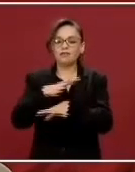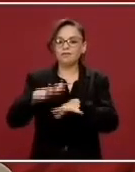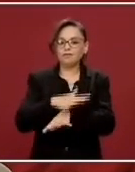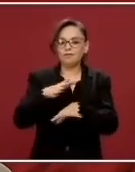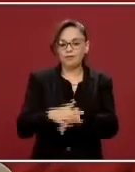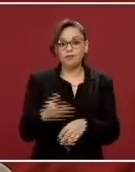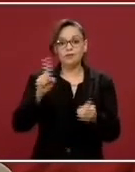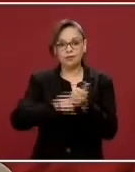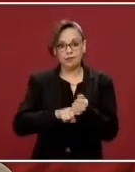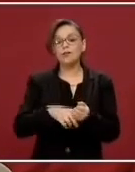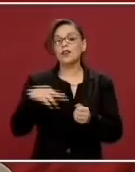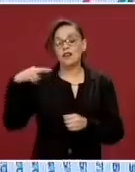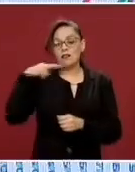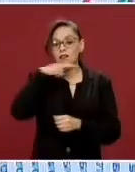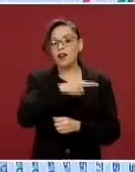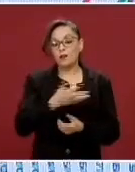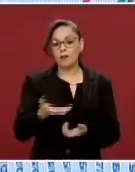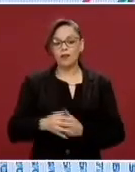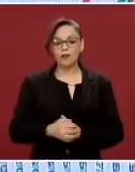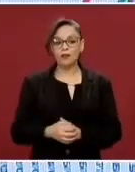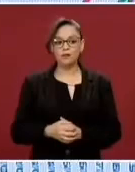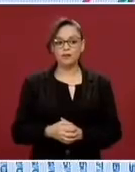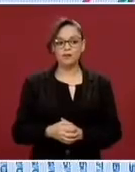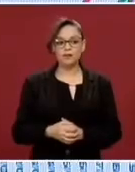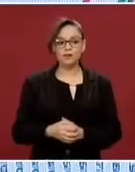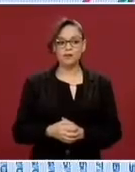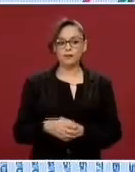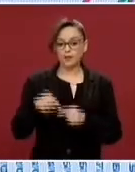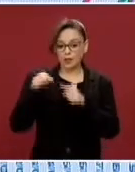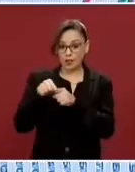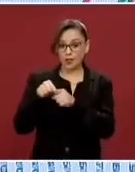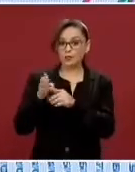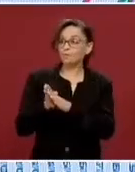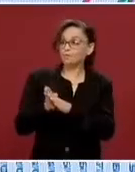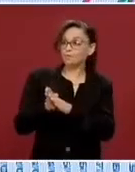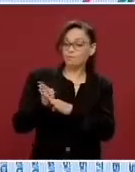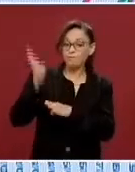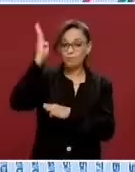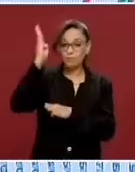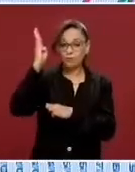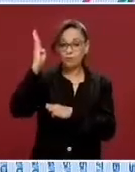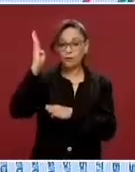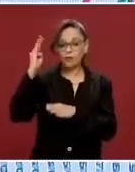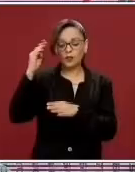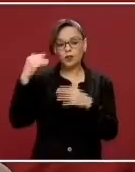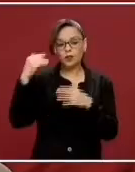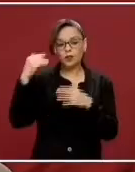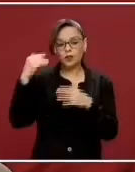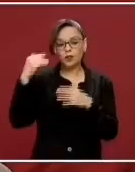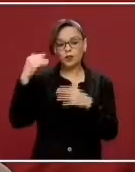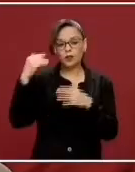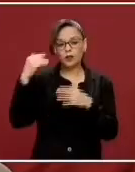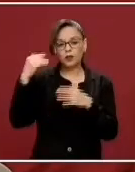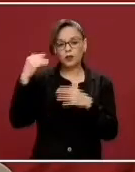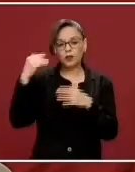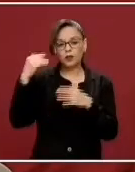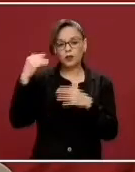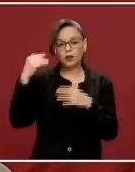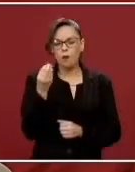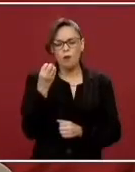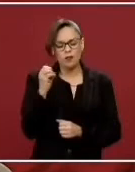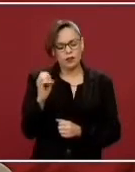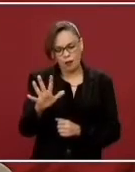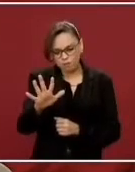que más o menos es aquí, en donde la velocidad de cambio en los casos fue extremadamente